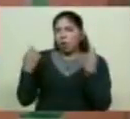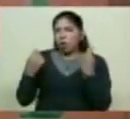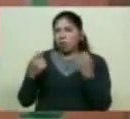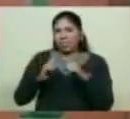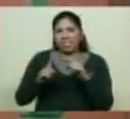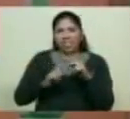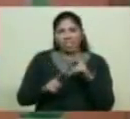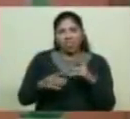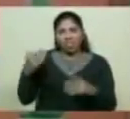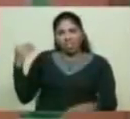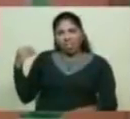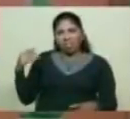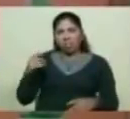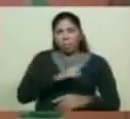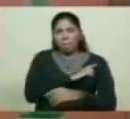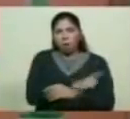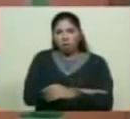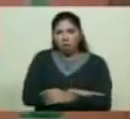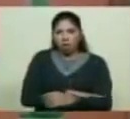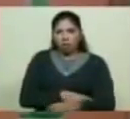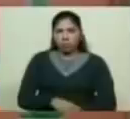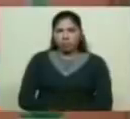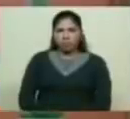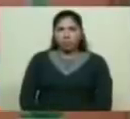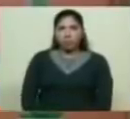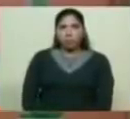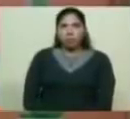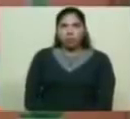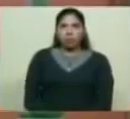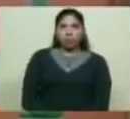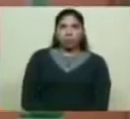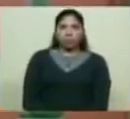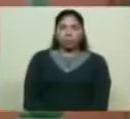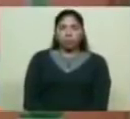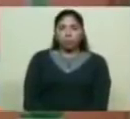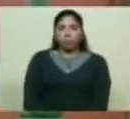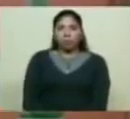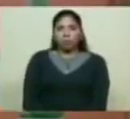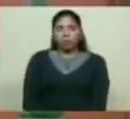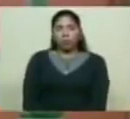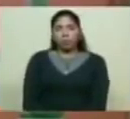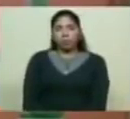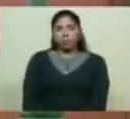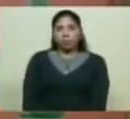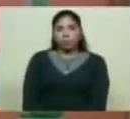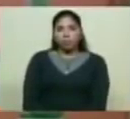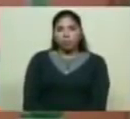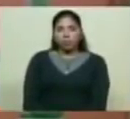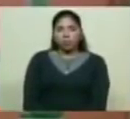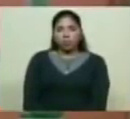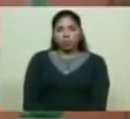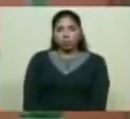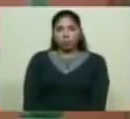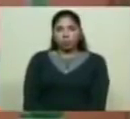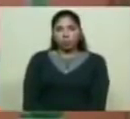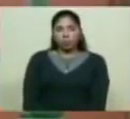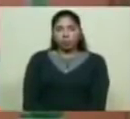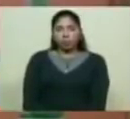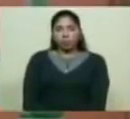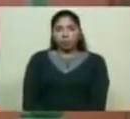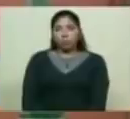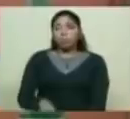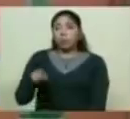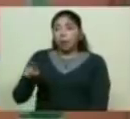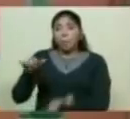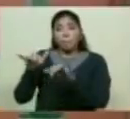enfrentado con valor y de nuevo a lo largo de toda su vida esa misma savia bolivariana